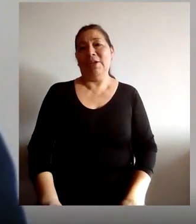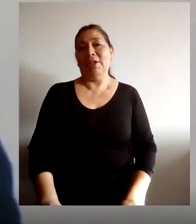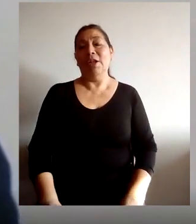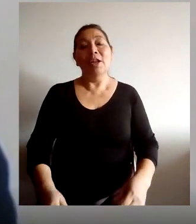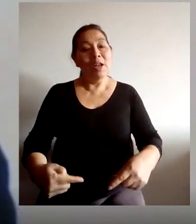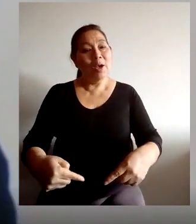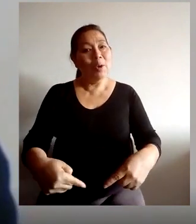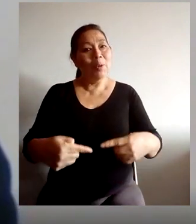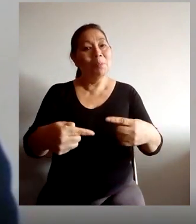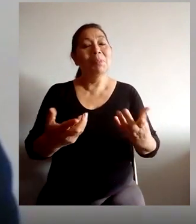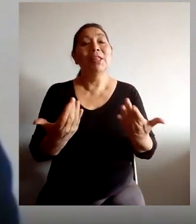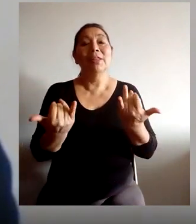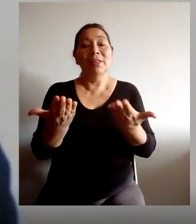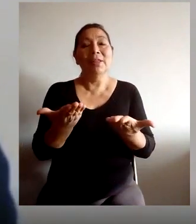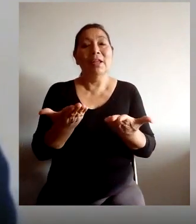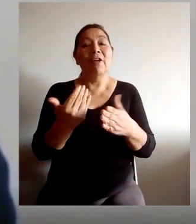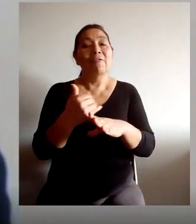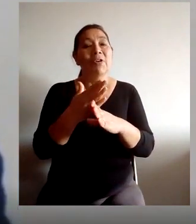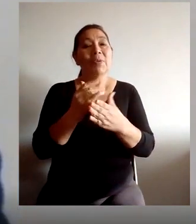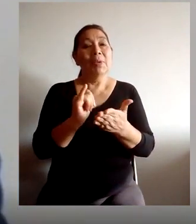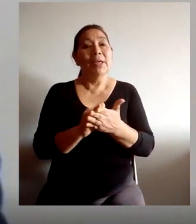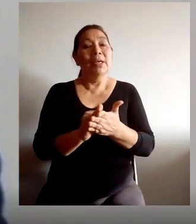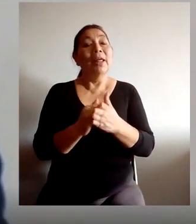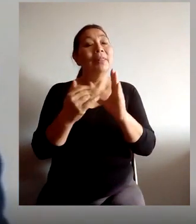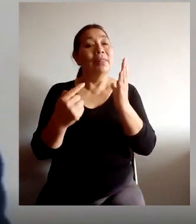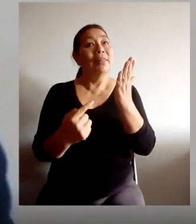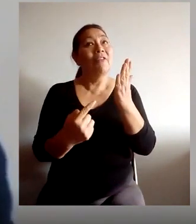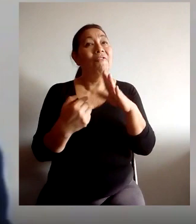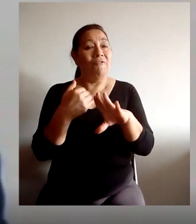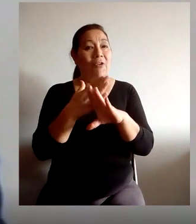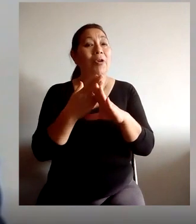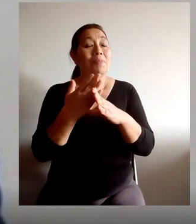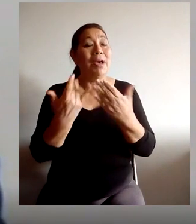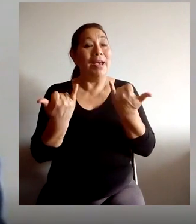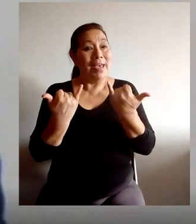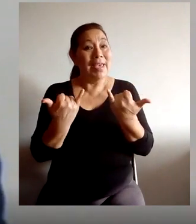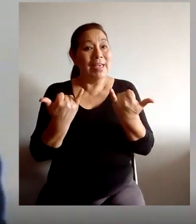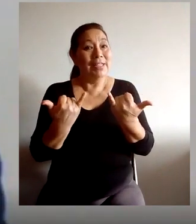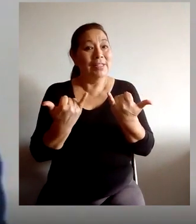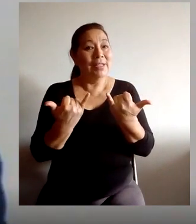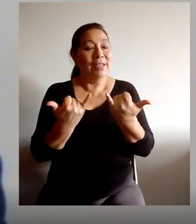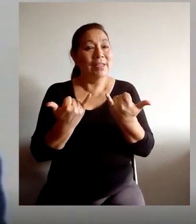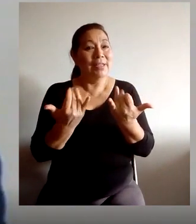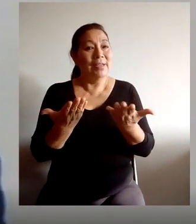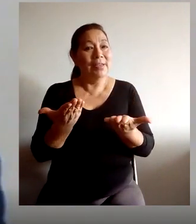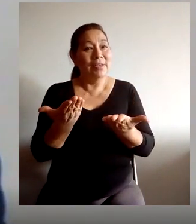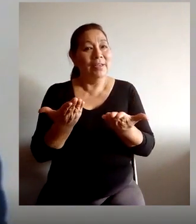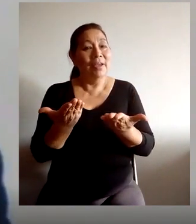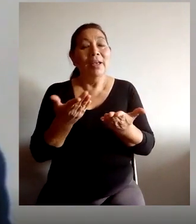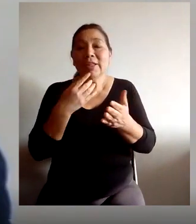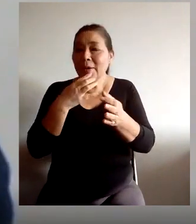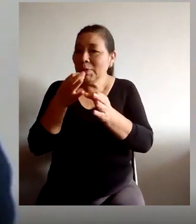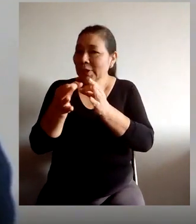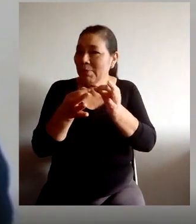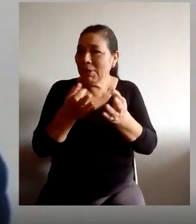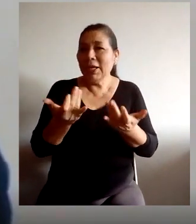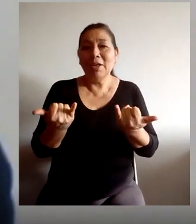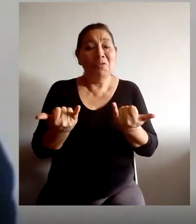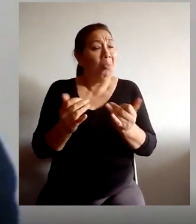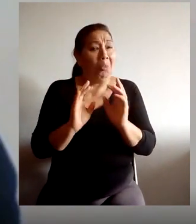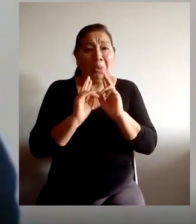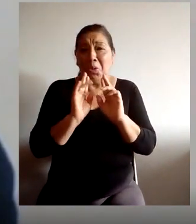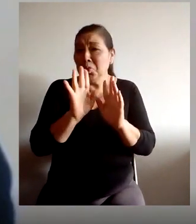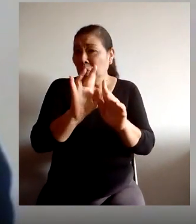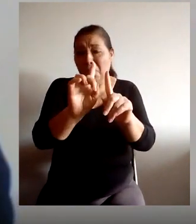Eso es lo que nos hemos estado refiriendo. Y si quiere, contesto su pregunta, la que usted nos ha formulado. Para nosotros,